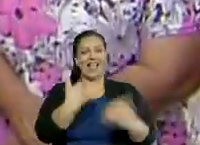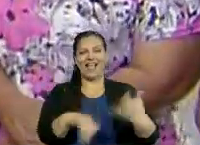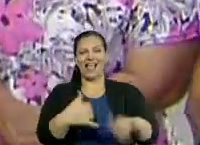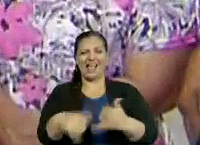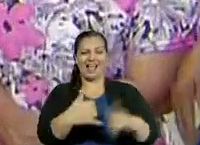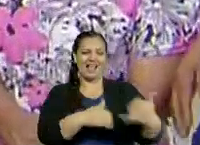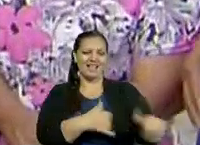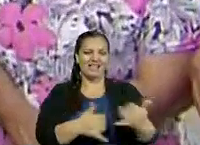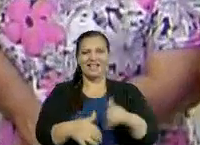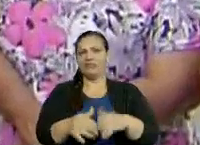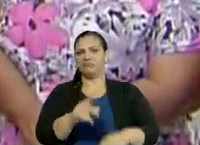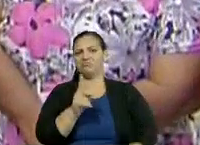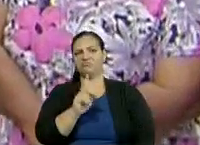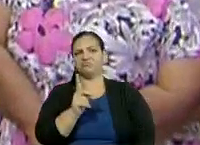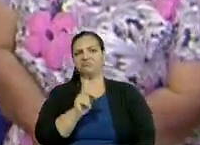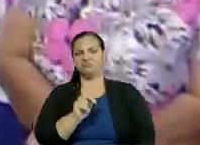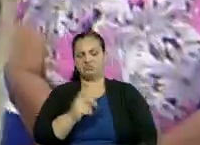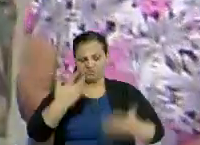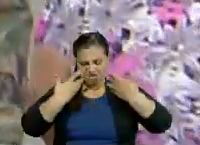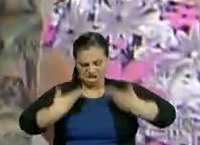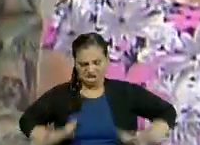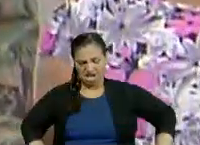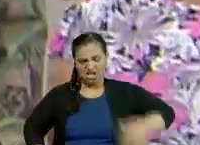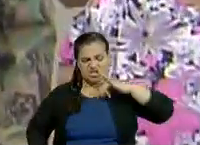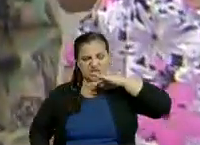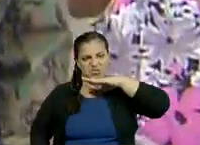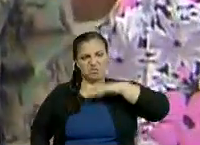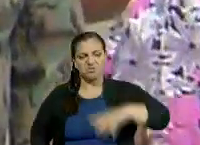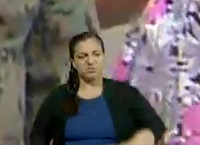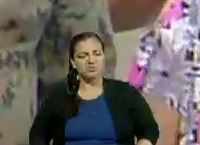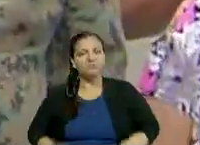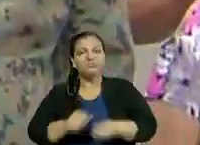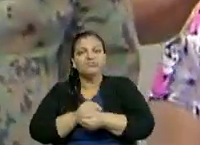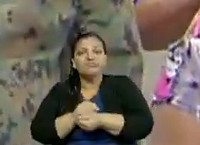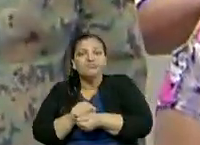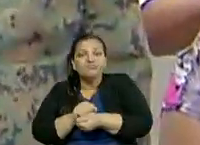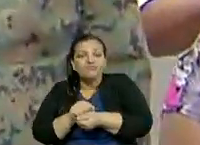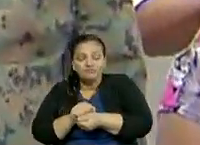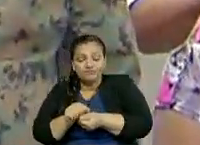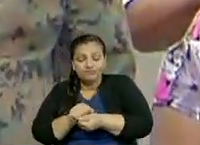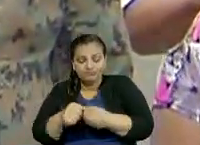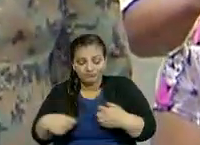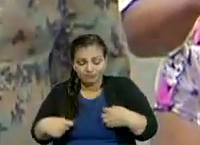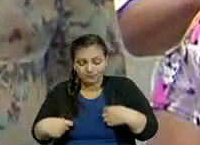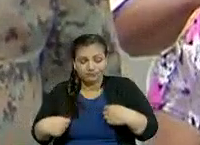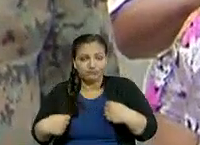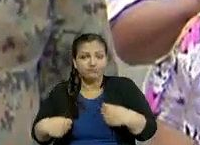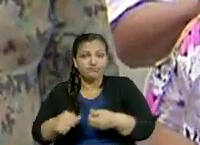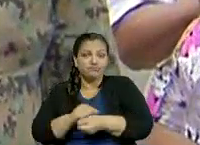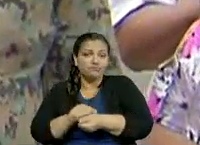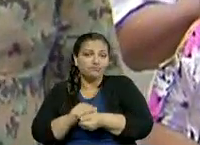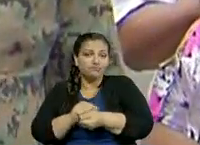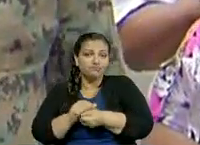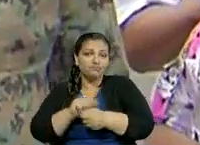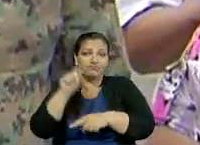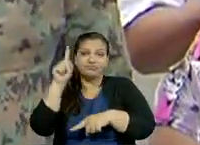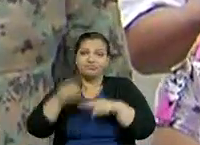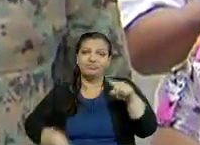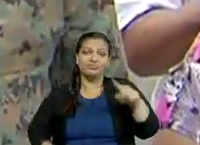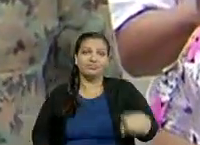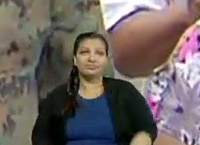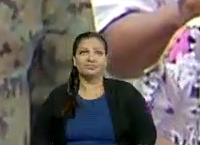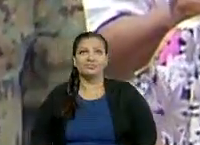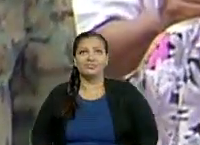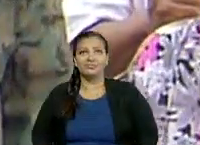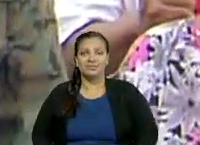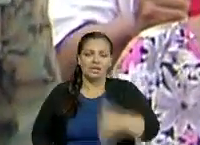jugar porque de pronto se manchan. ¿Y con qué agua van a lavar esa ropa? Buenos días. Claro, efectivamente, es el líquido vital